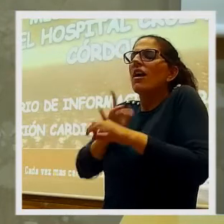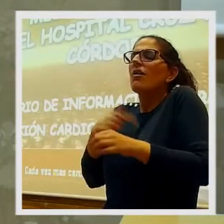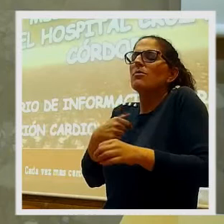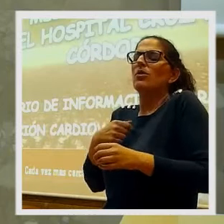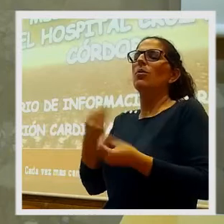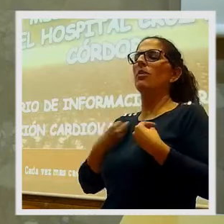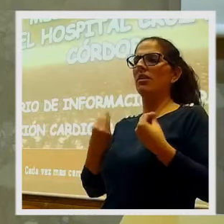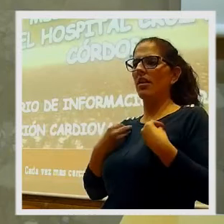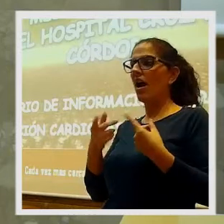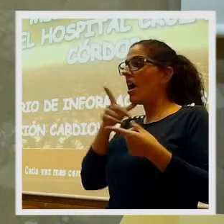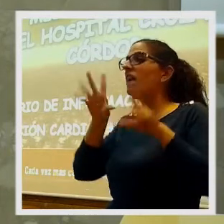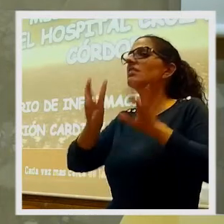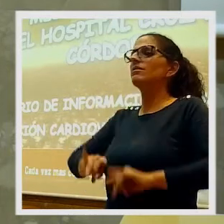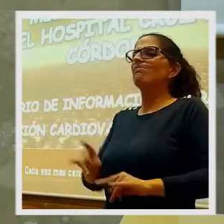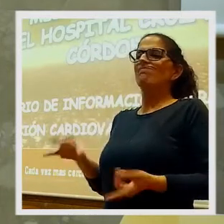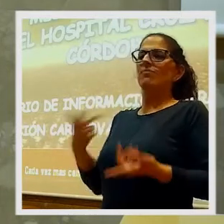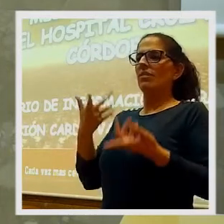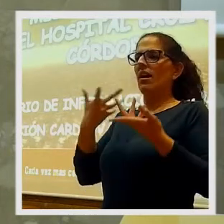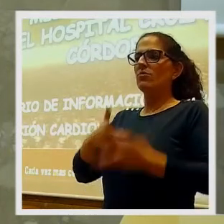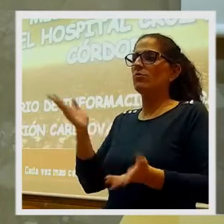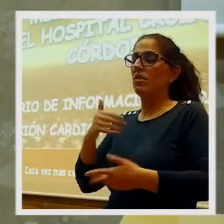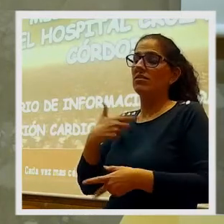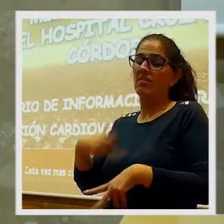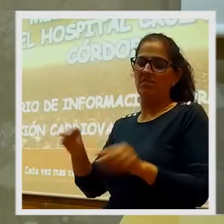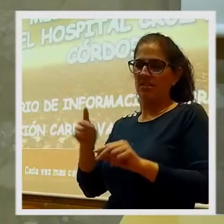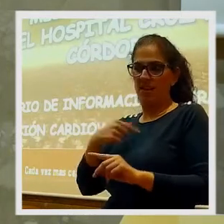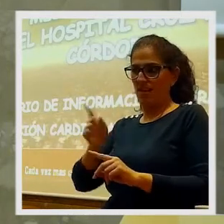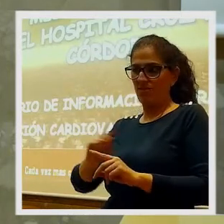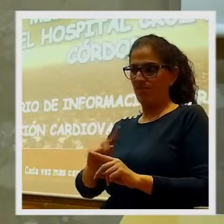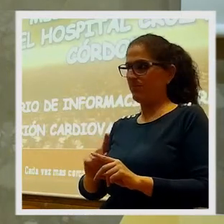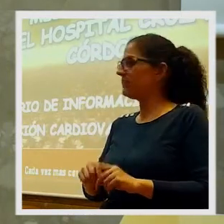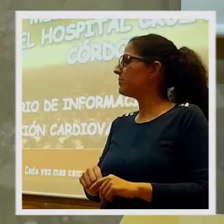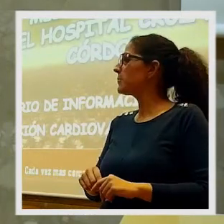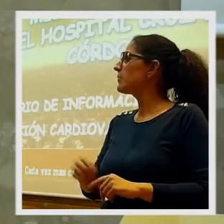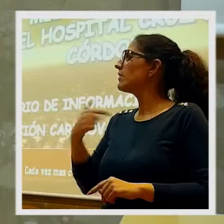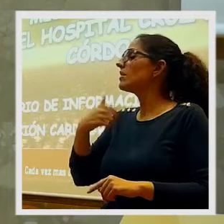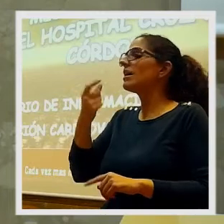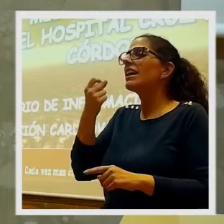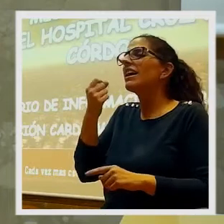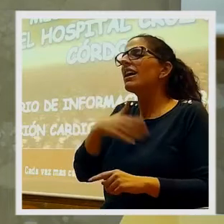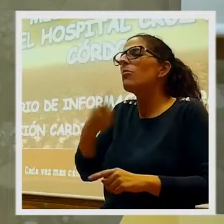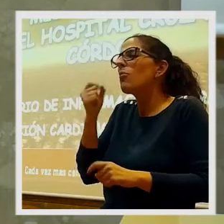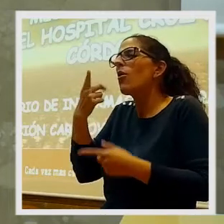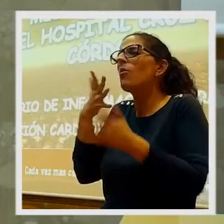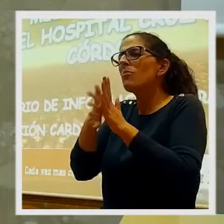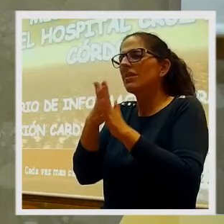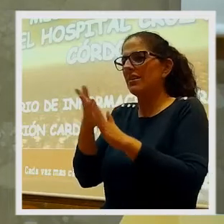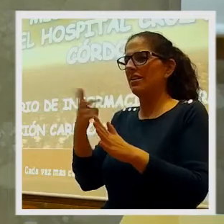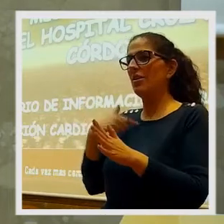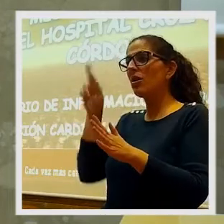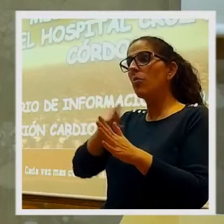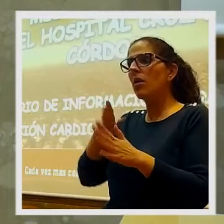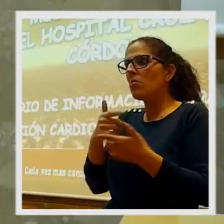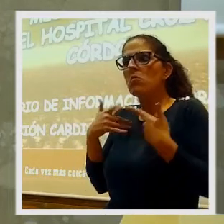una motivación, un nuevo reto a cada carrera. Ya no. Con esto le quiero poner en antecedente porque si bien mi recuperación ha